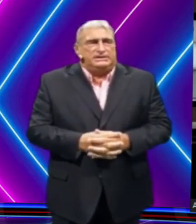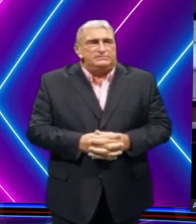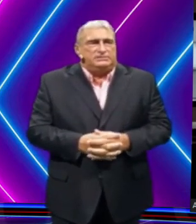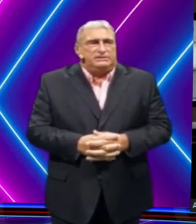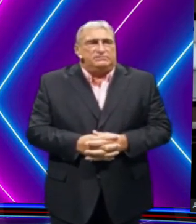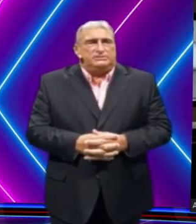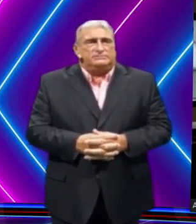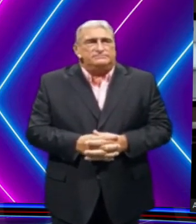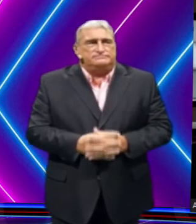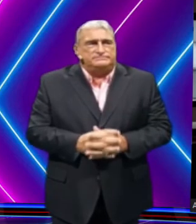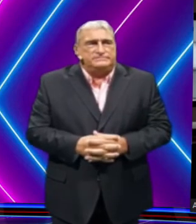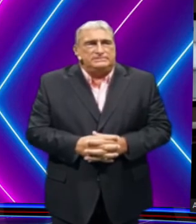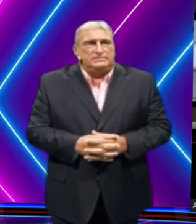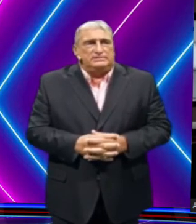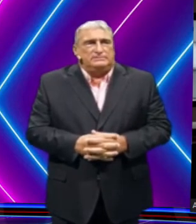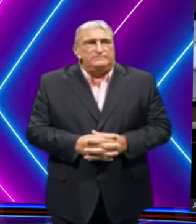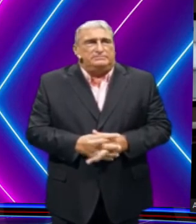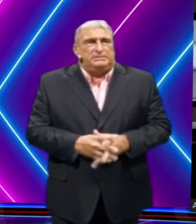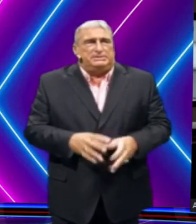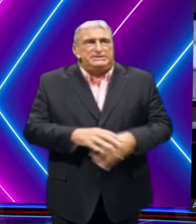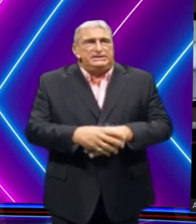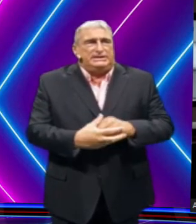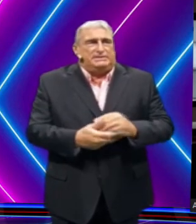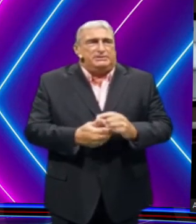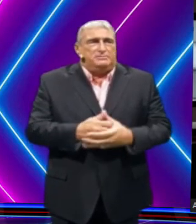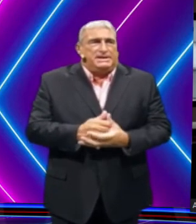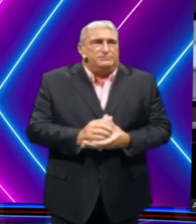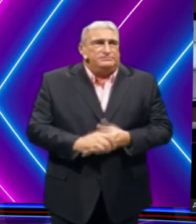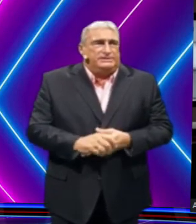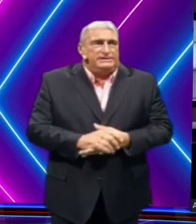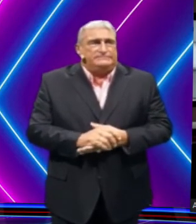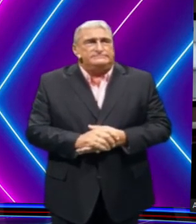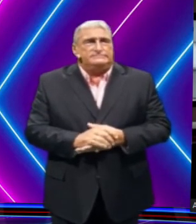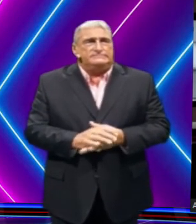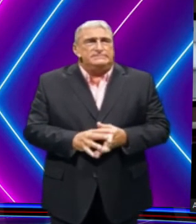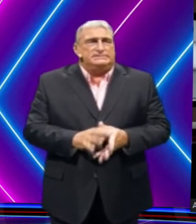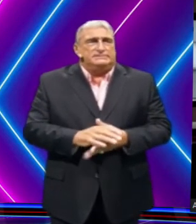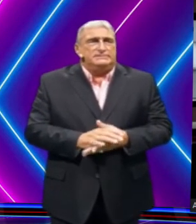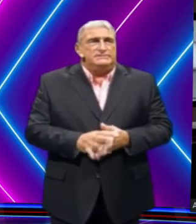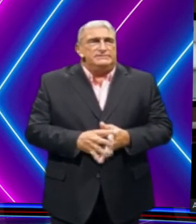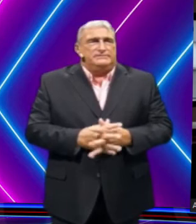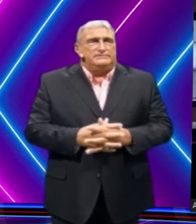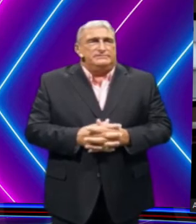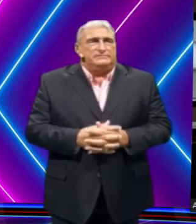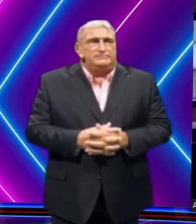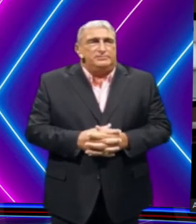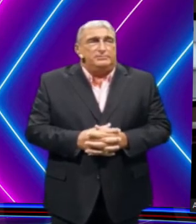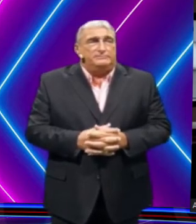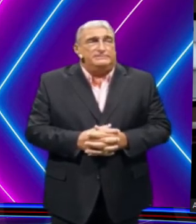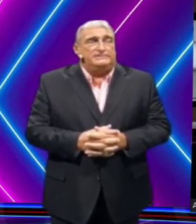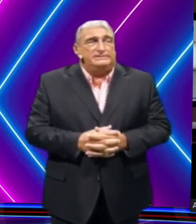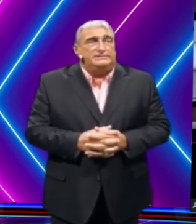la editorial hoy con eso. Fue una especie de lavado de mano, Salomónica. ¿eh? Salomónica.